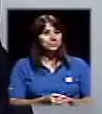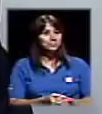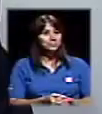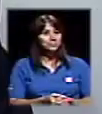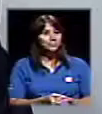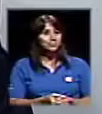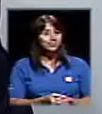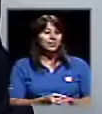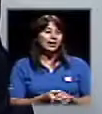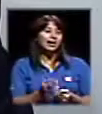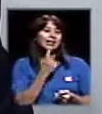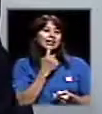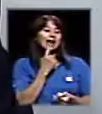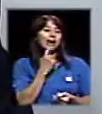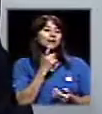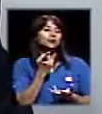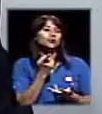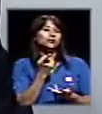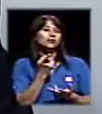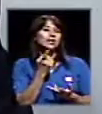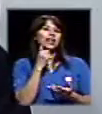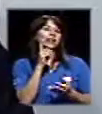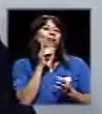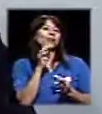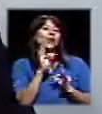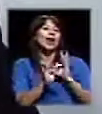digamos, continental.